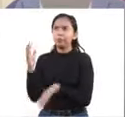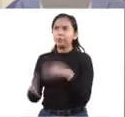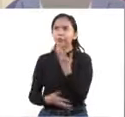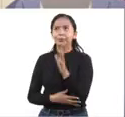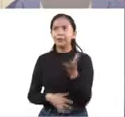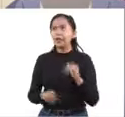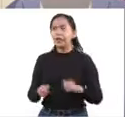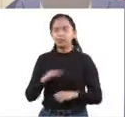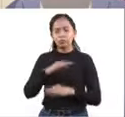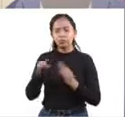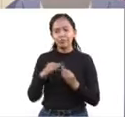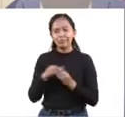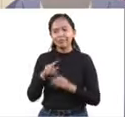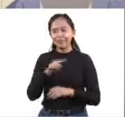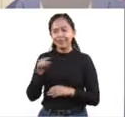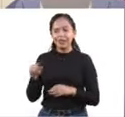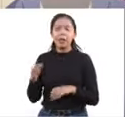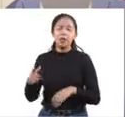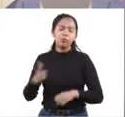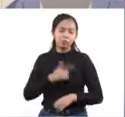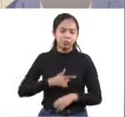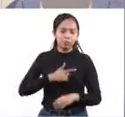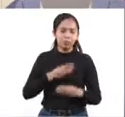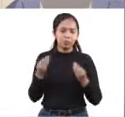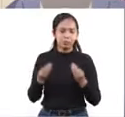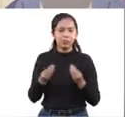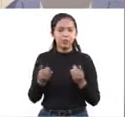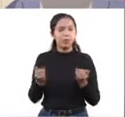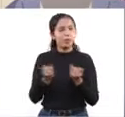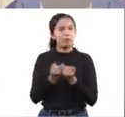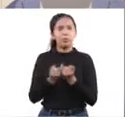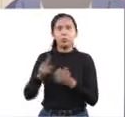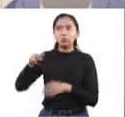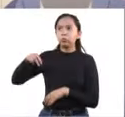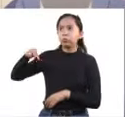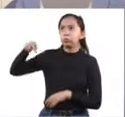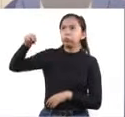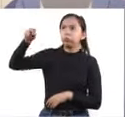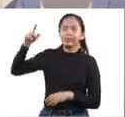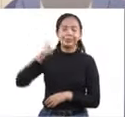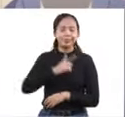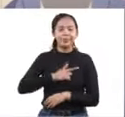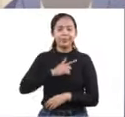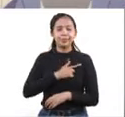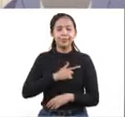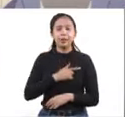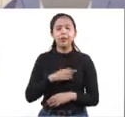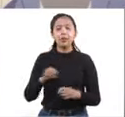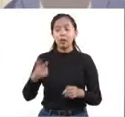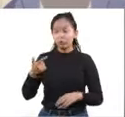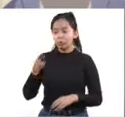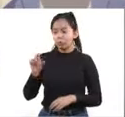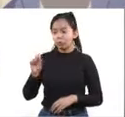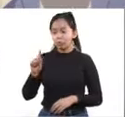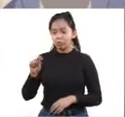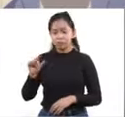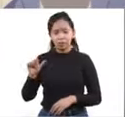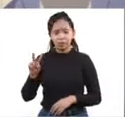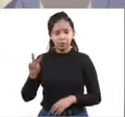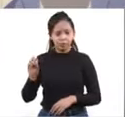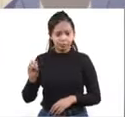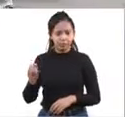alpinismo encontró su pasión a temprana edad. Gustavo Bermúdez, amigo y colega de Jorge, nos hizo llegar